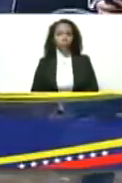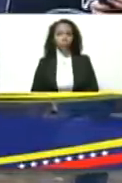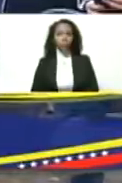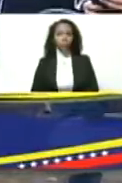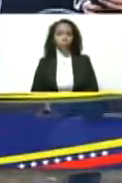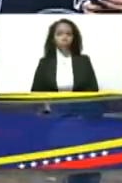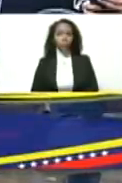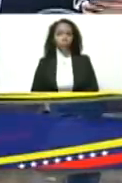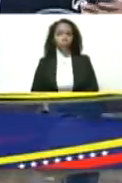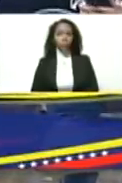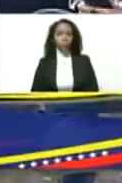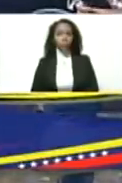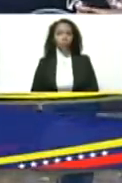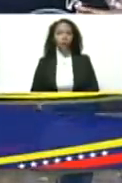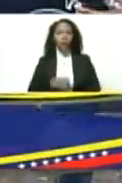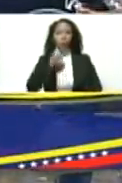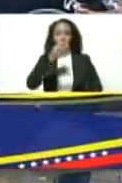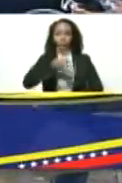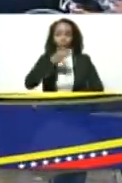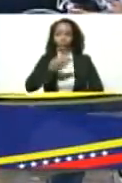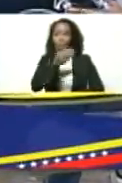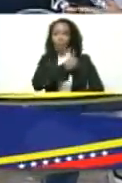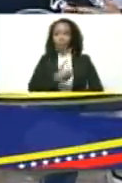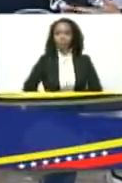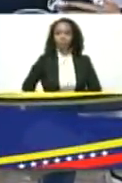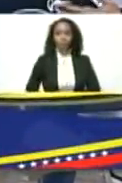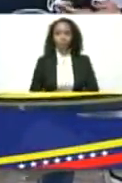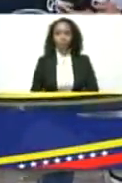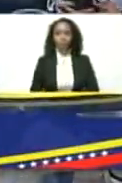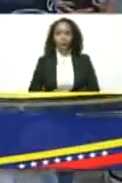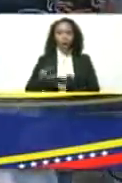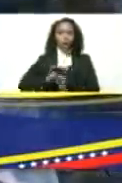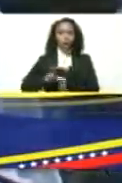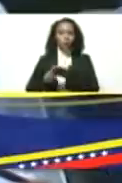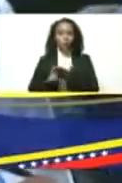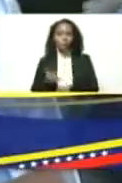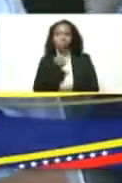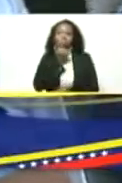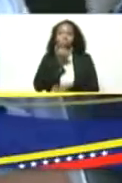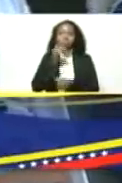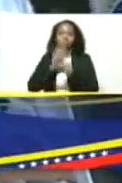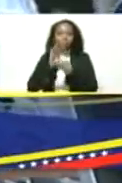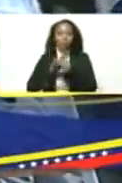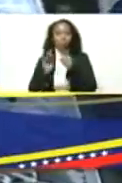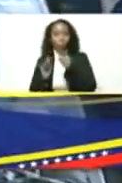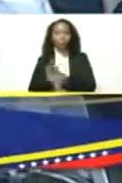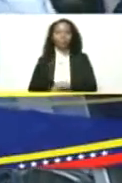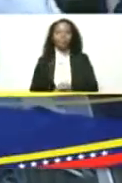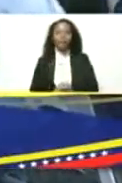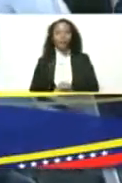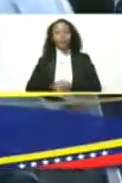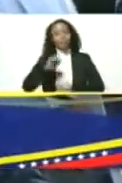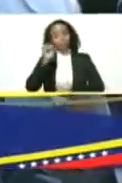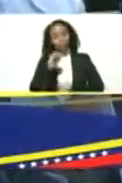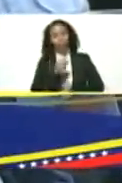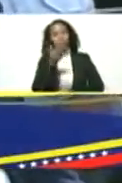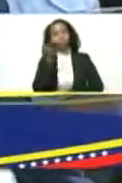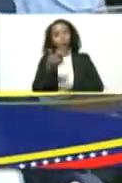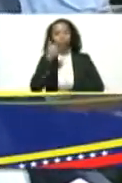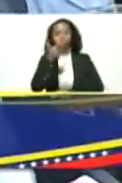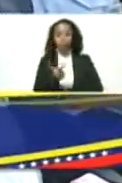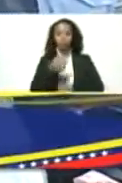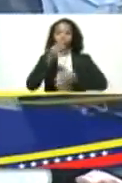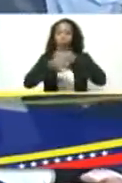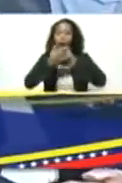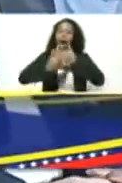Bueno, buenas tardes, presidente. Resolviendo la falla técnica del micrófono. Efectivamente, como usted ha dicho, avanzamos